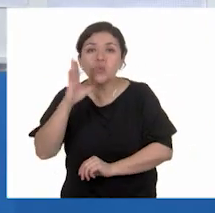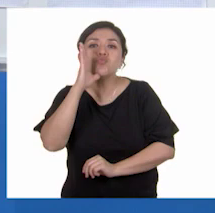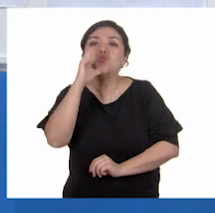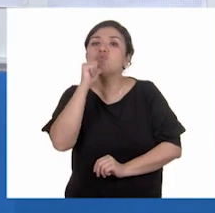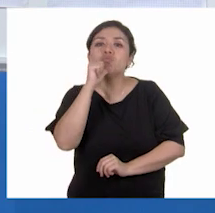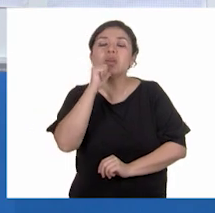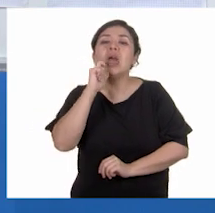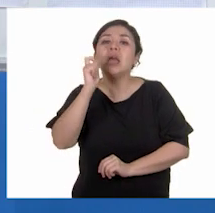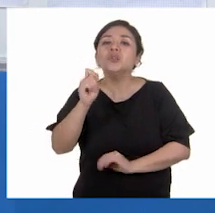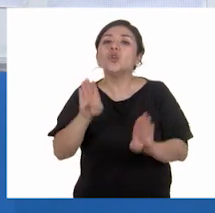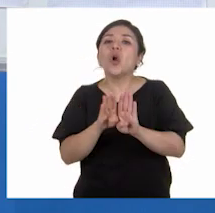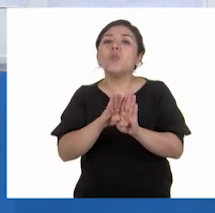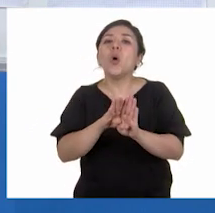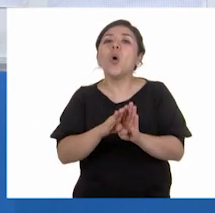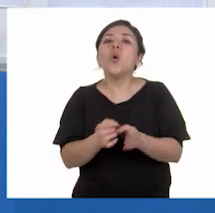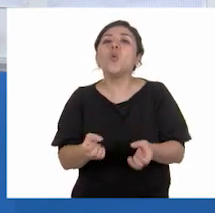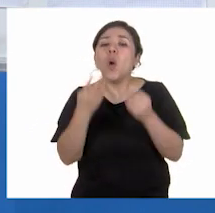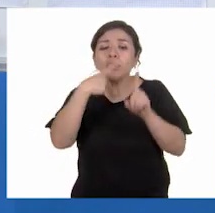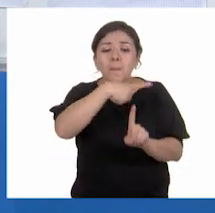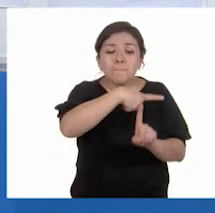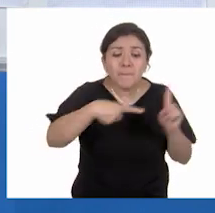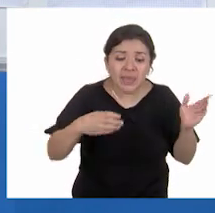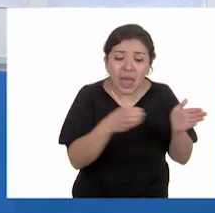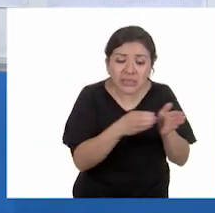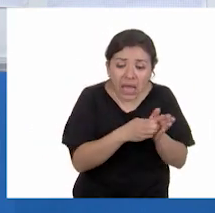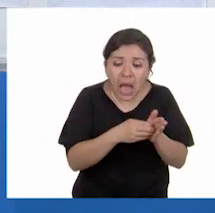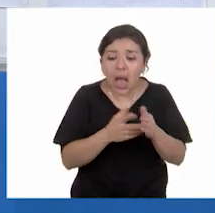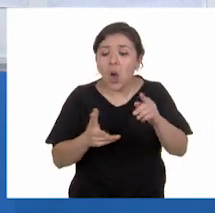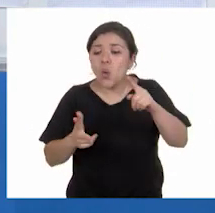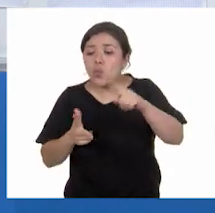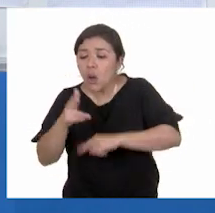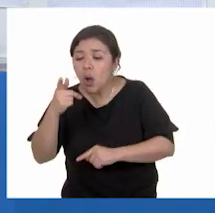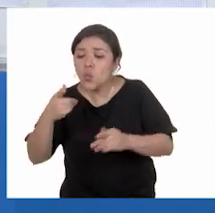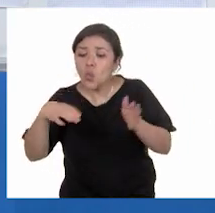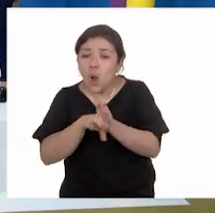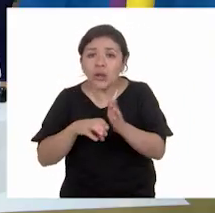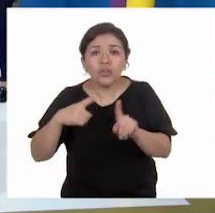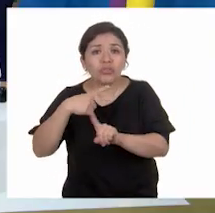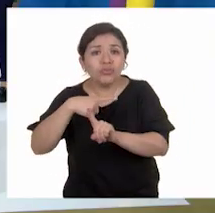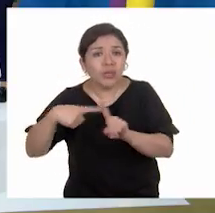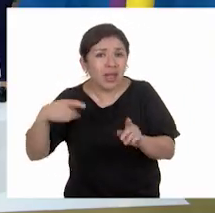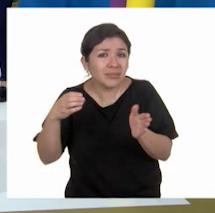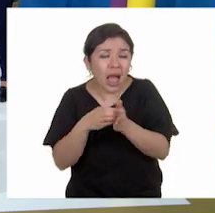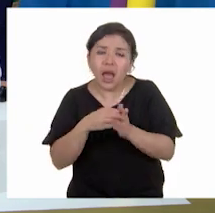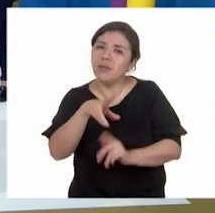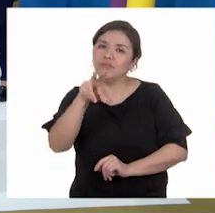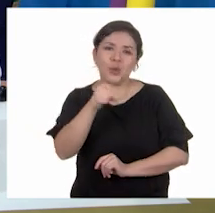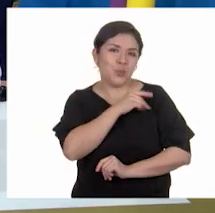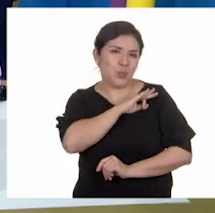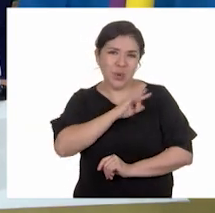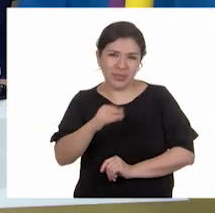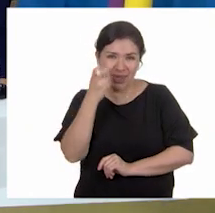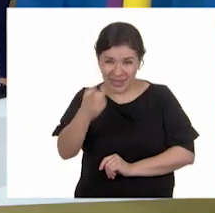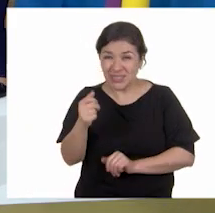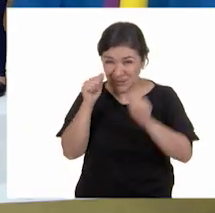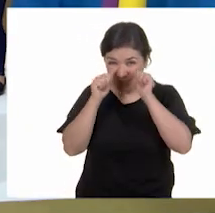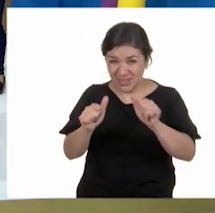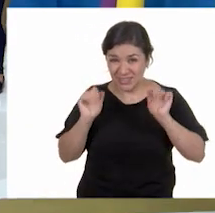decir pedazos de recipiente. ¿Ya se fijaron? Sí. Pero